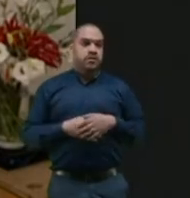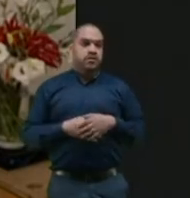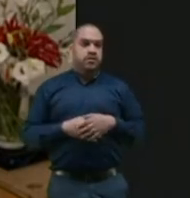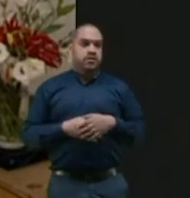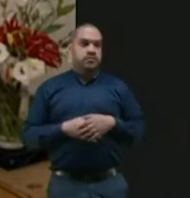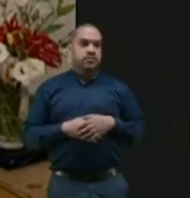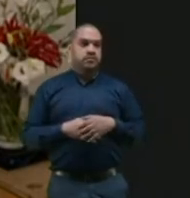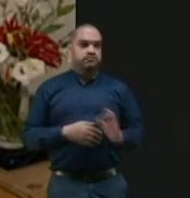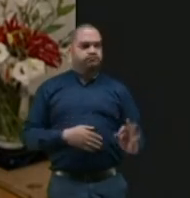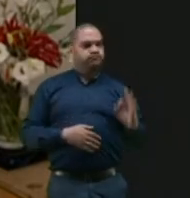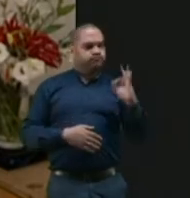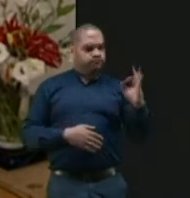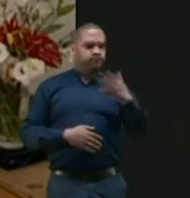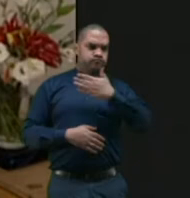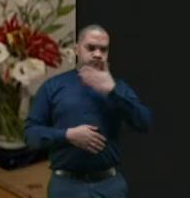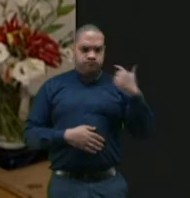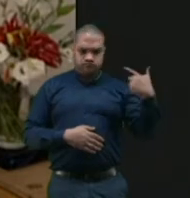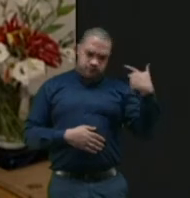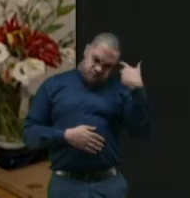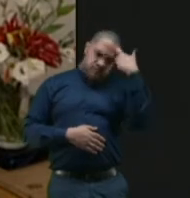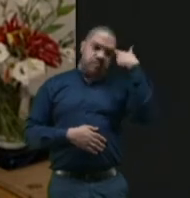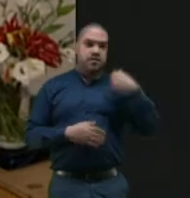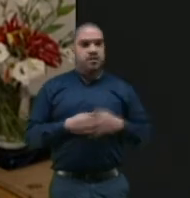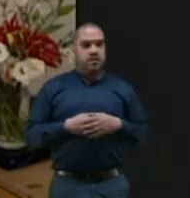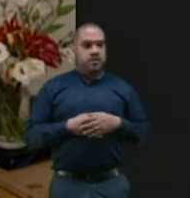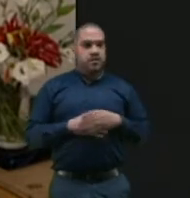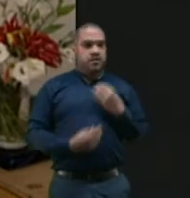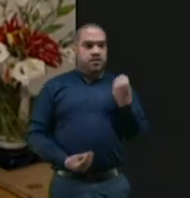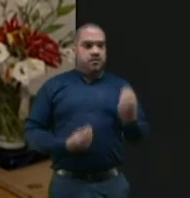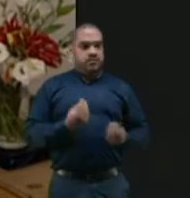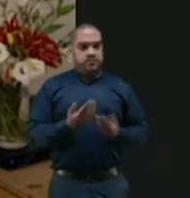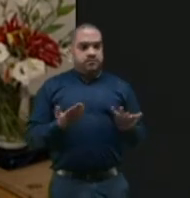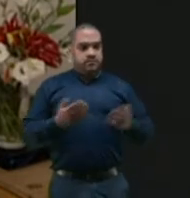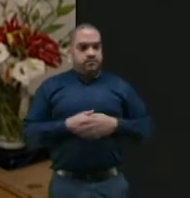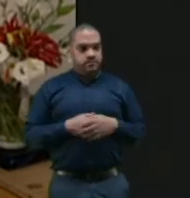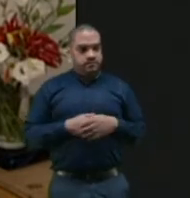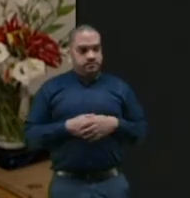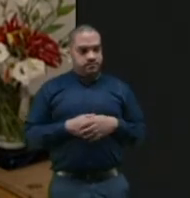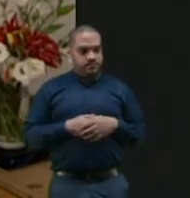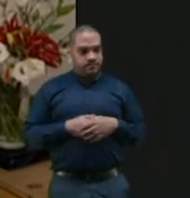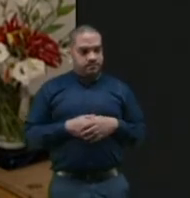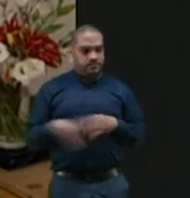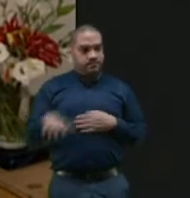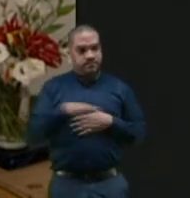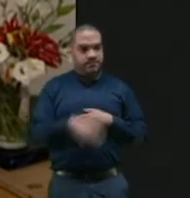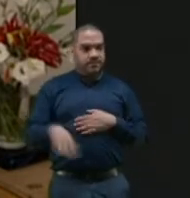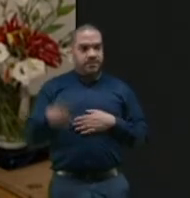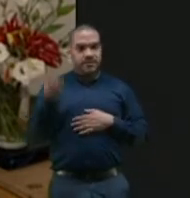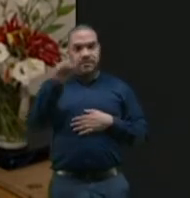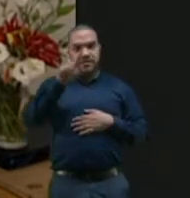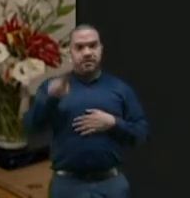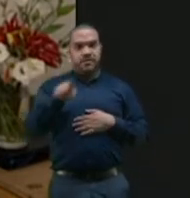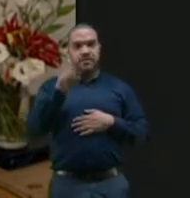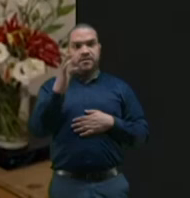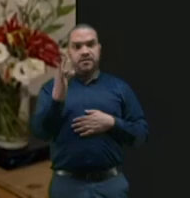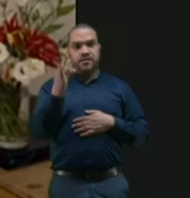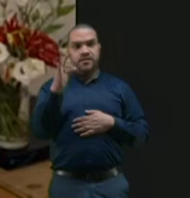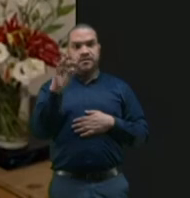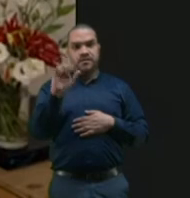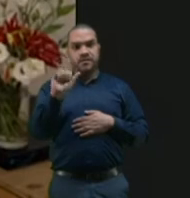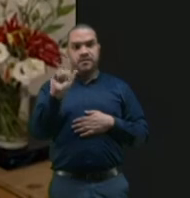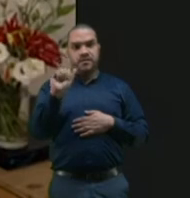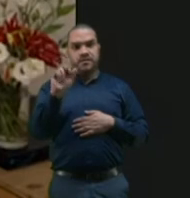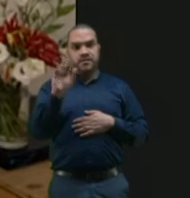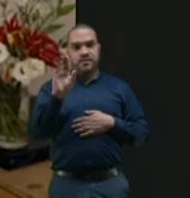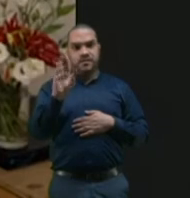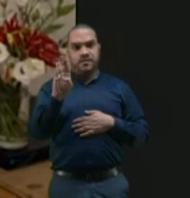mejores capitales de riesgo, Reese Horvitz, se le hace el director de Starbucks, y una vez me dijo que él, le pregunté si dormía